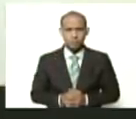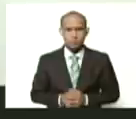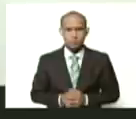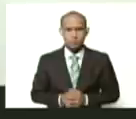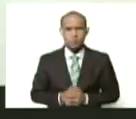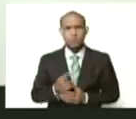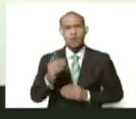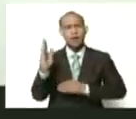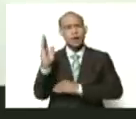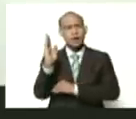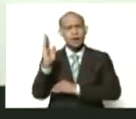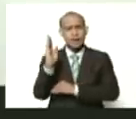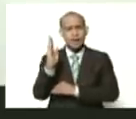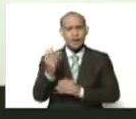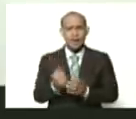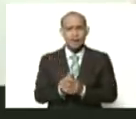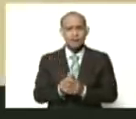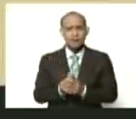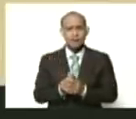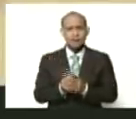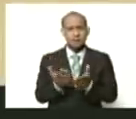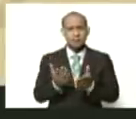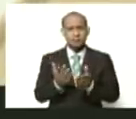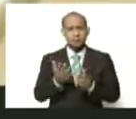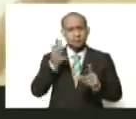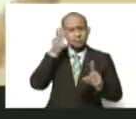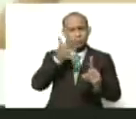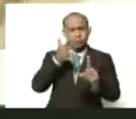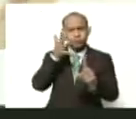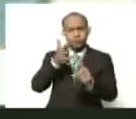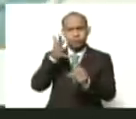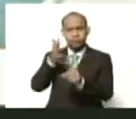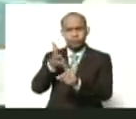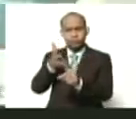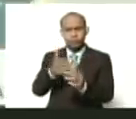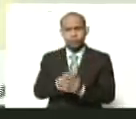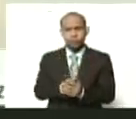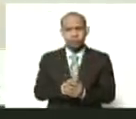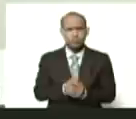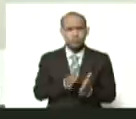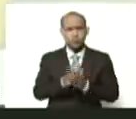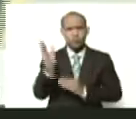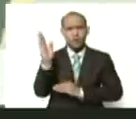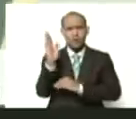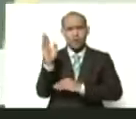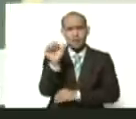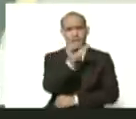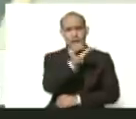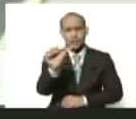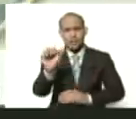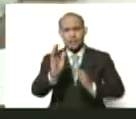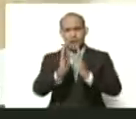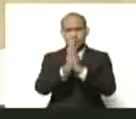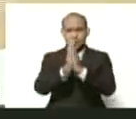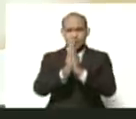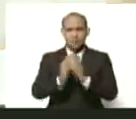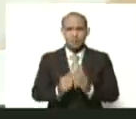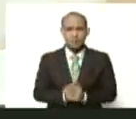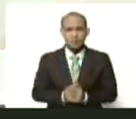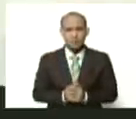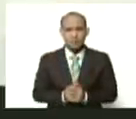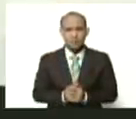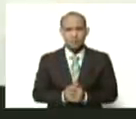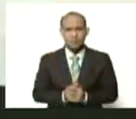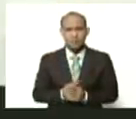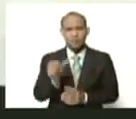La iglesia ha sacado unas orientaciones pastorales para la Semana Santa. Ellos, es